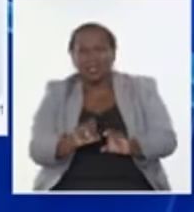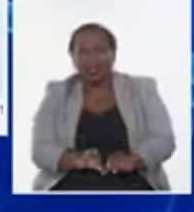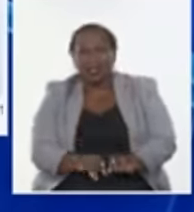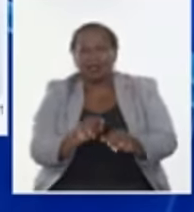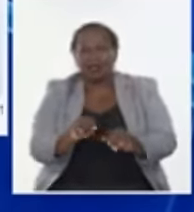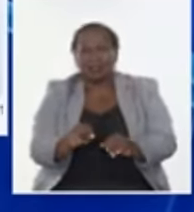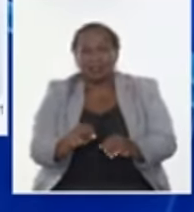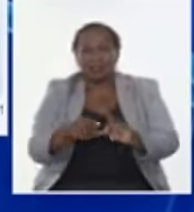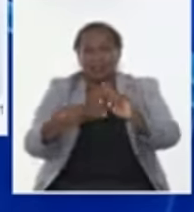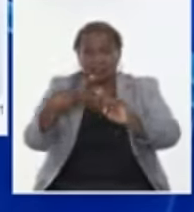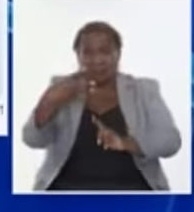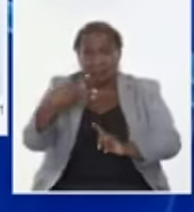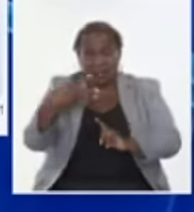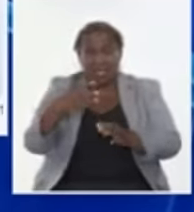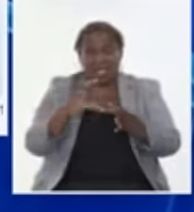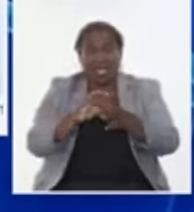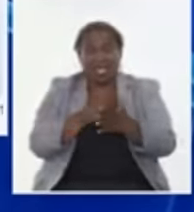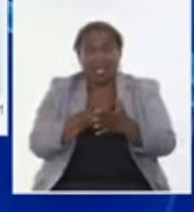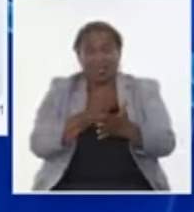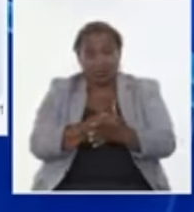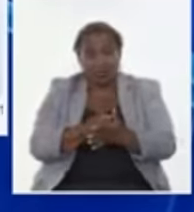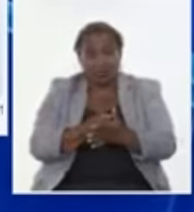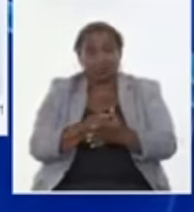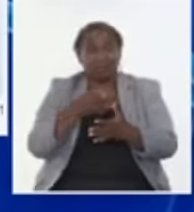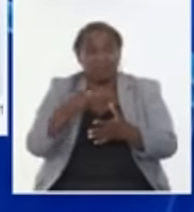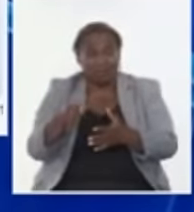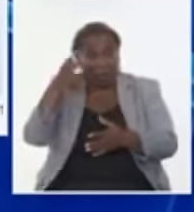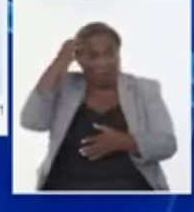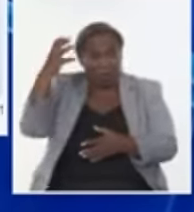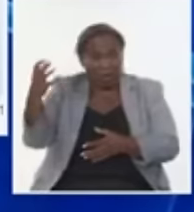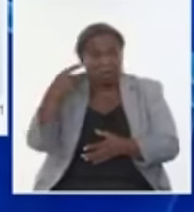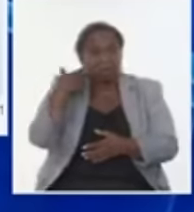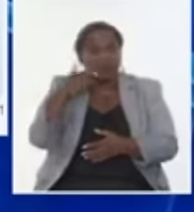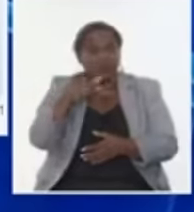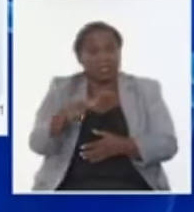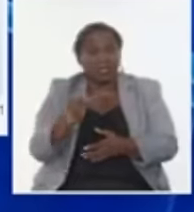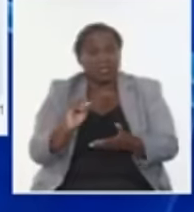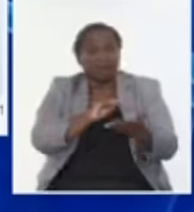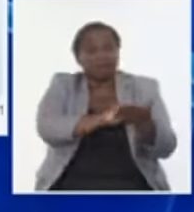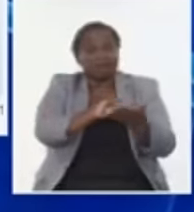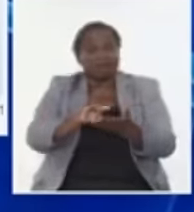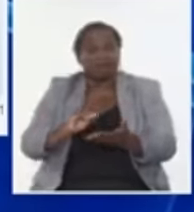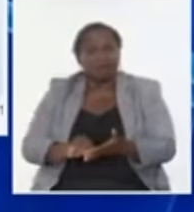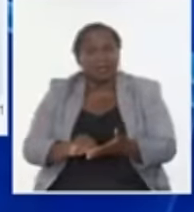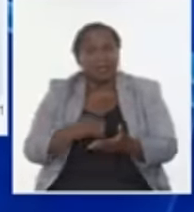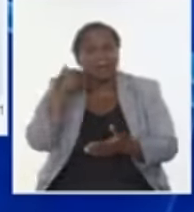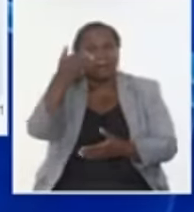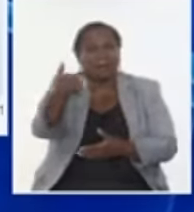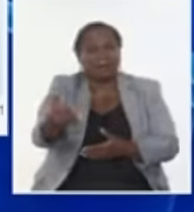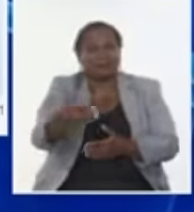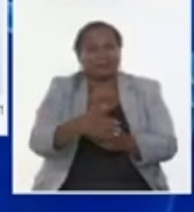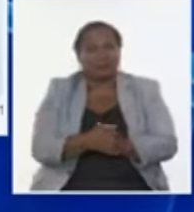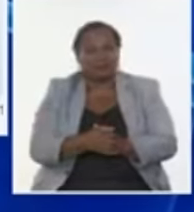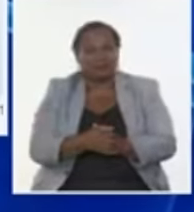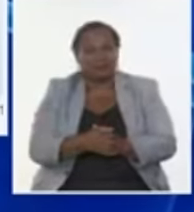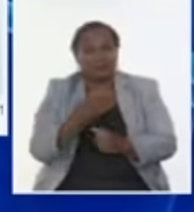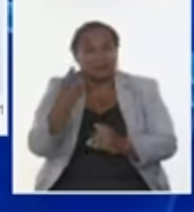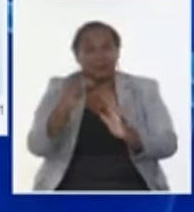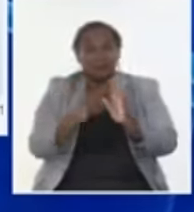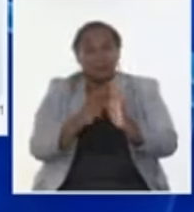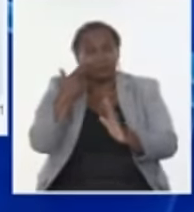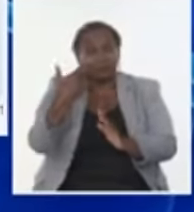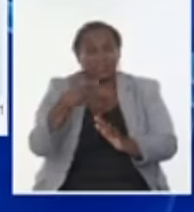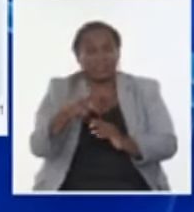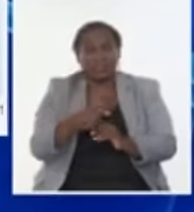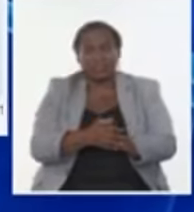sistema de gestión del gobierno han sido un hilo conductor en la implementación de las proyecciones. Un asunto de vital importancia y que